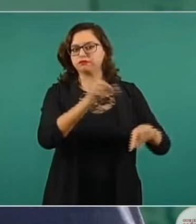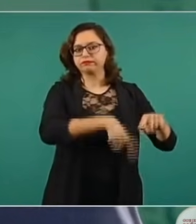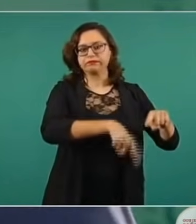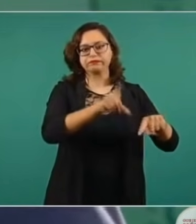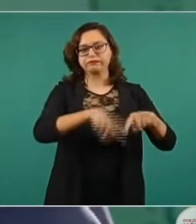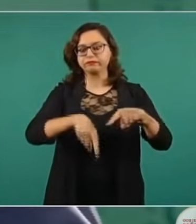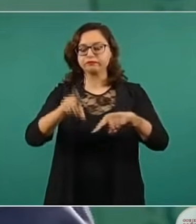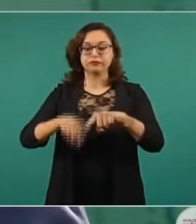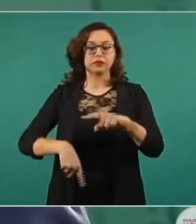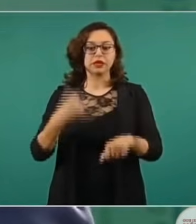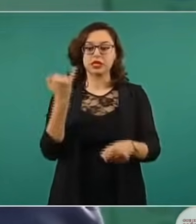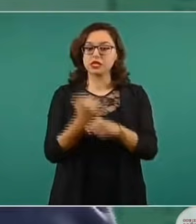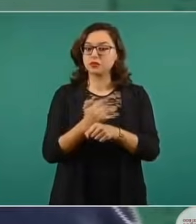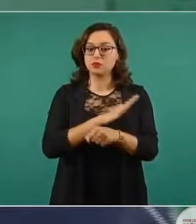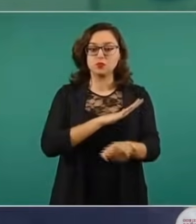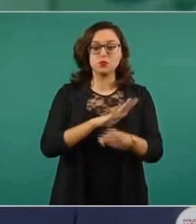No puede haber